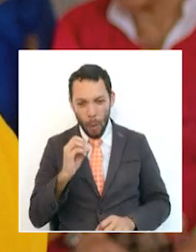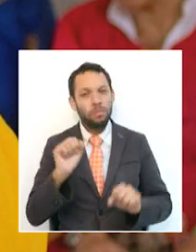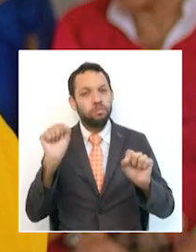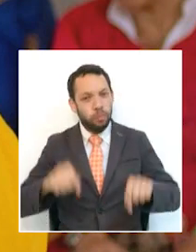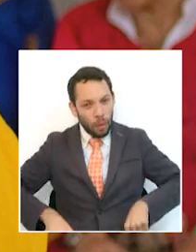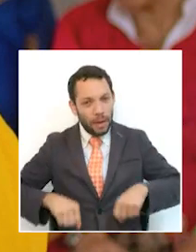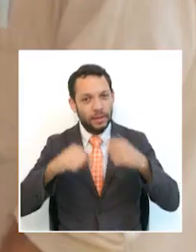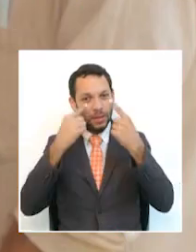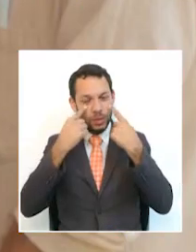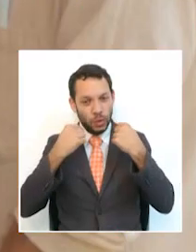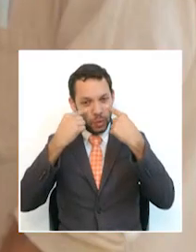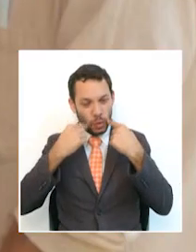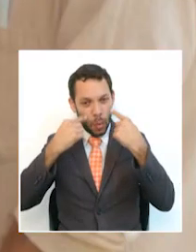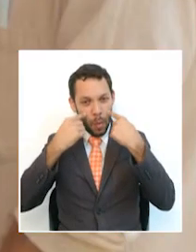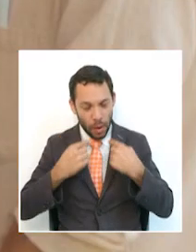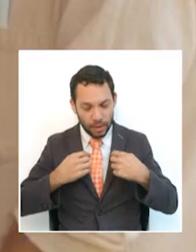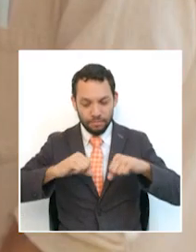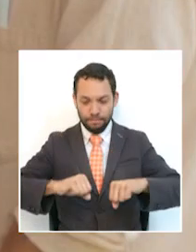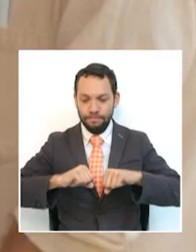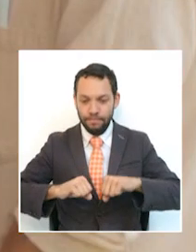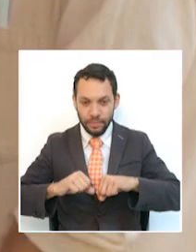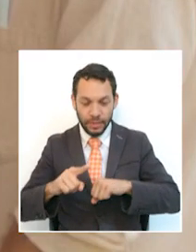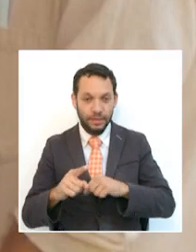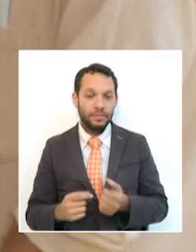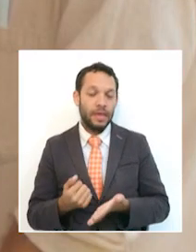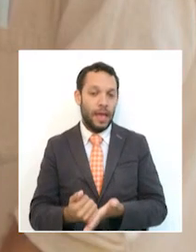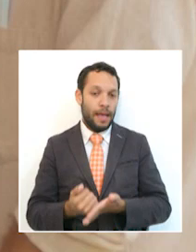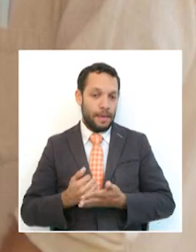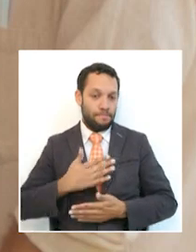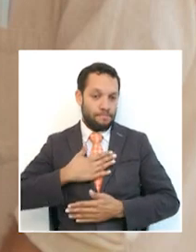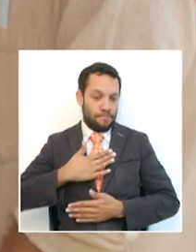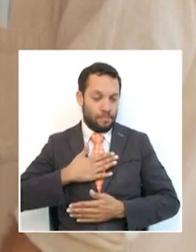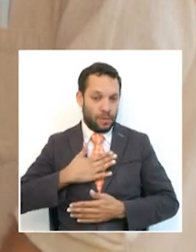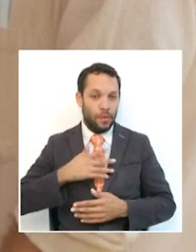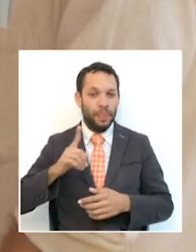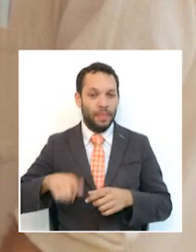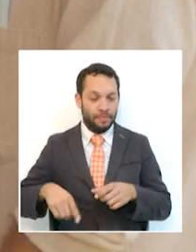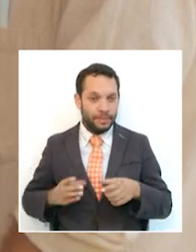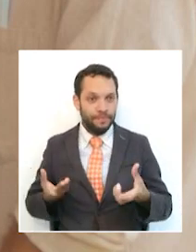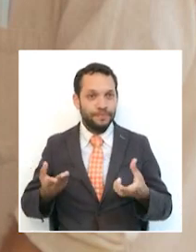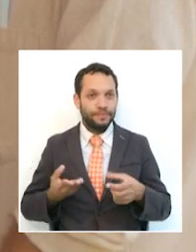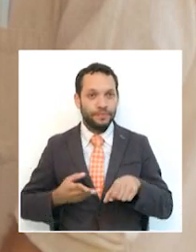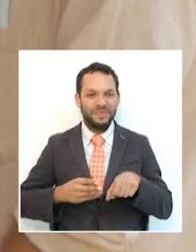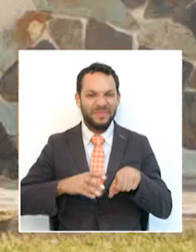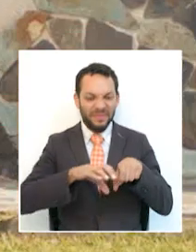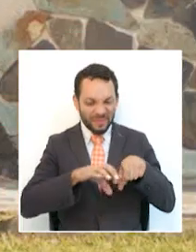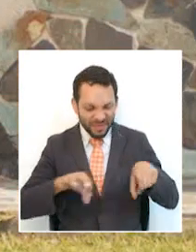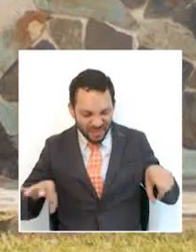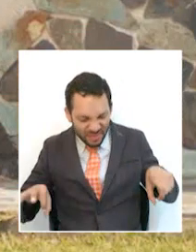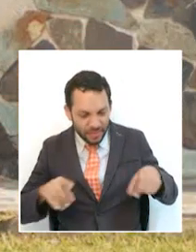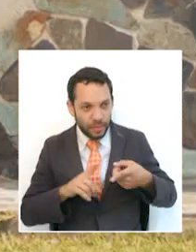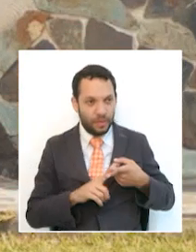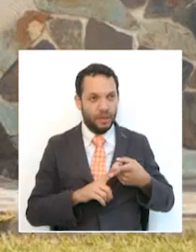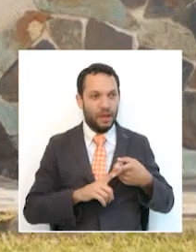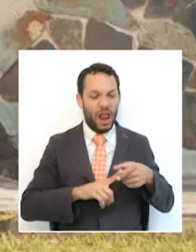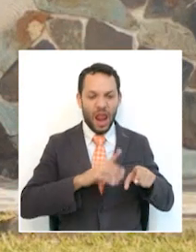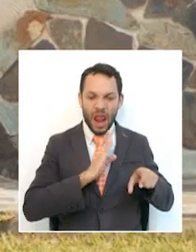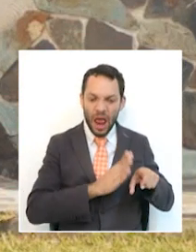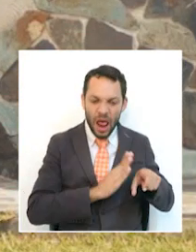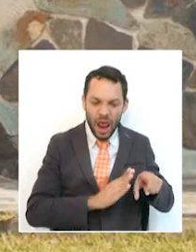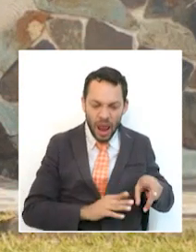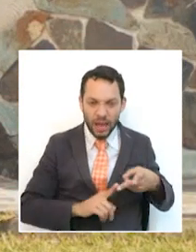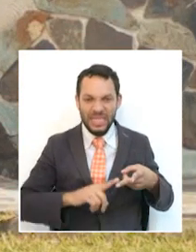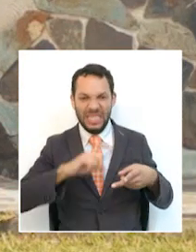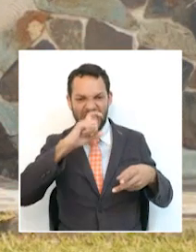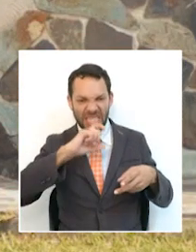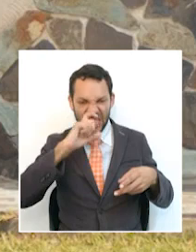esto que son la ayurveda a mí me salvó quitar los enlatados los embutidos el salchichón el perro caliente eso era lo